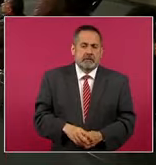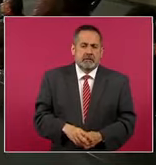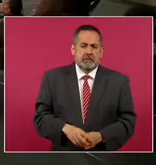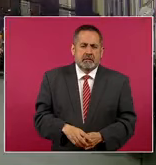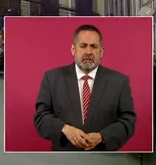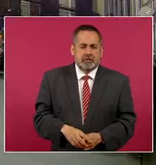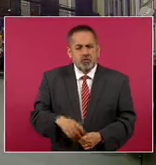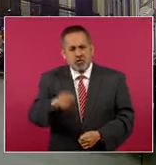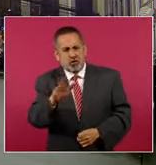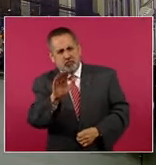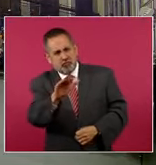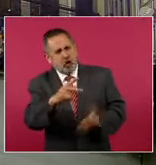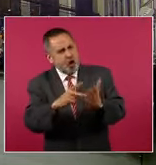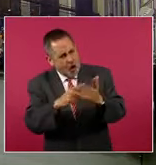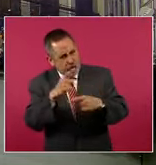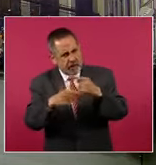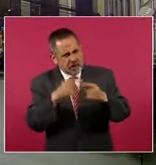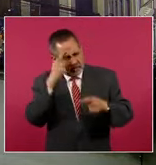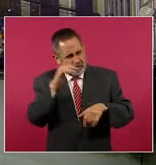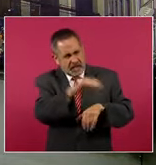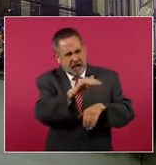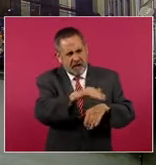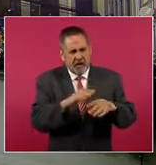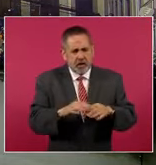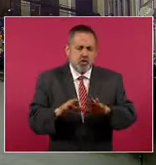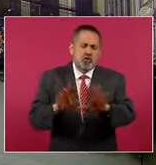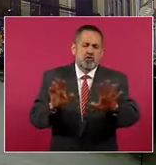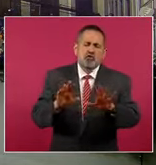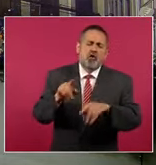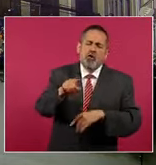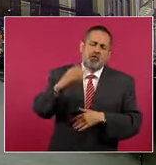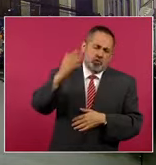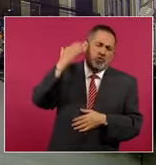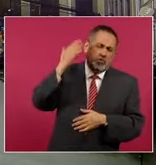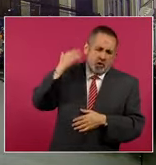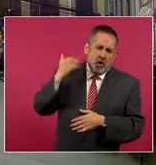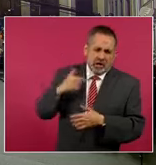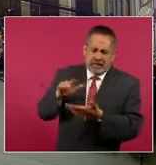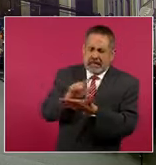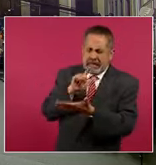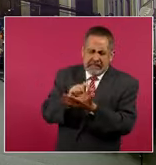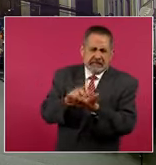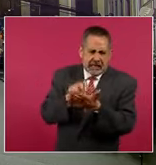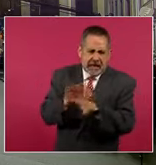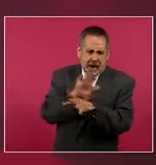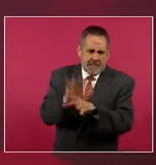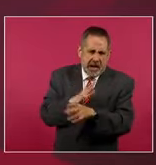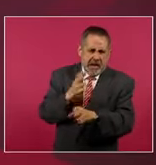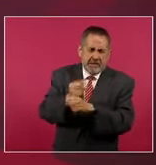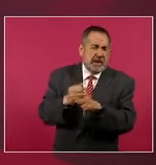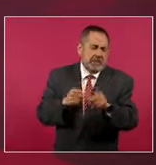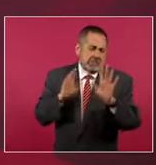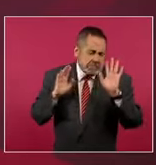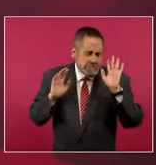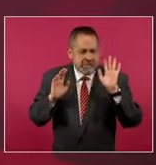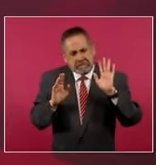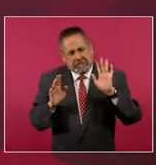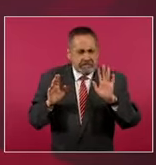¿Le insistiría en este llamado para que no nos estoy amparen? Hablando de las reformas que logramos avanzar, la que